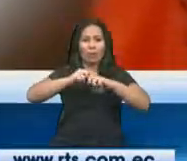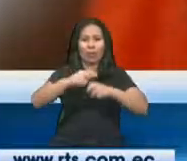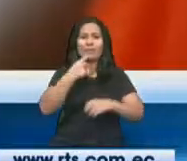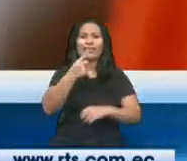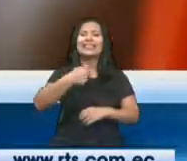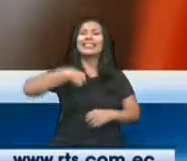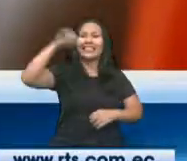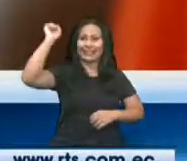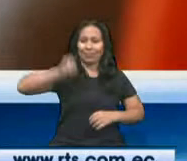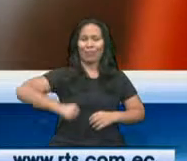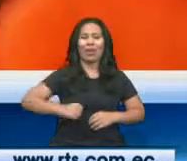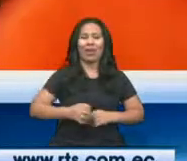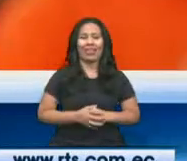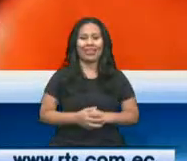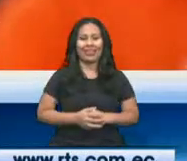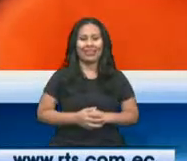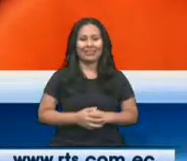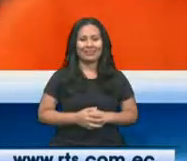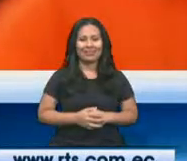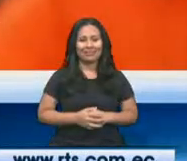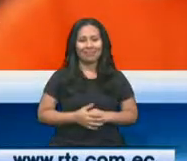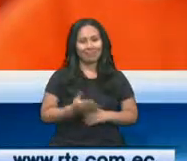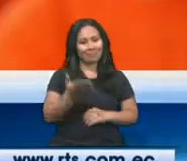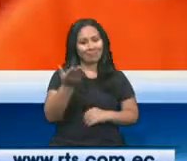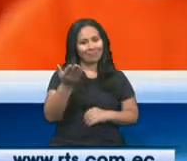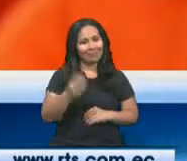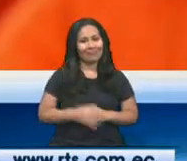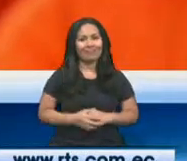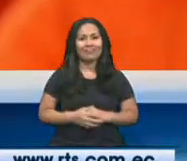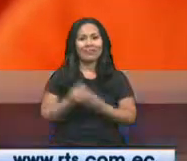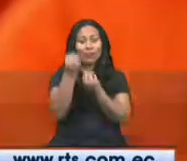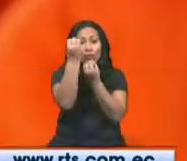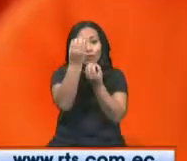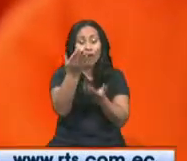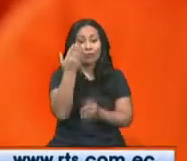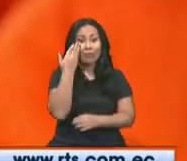Informó Jorge Escobar.